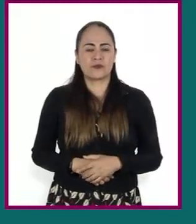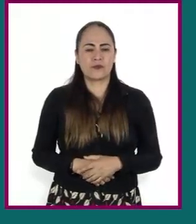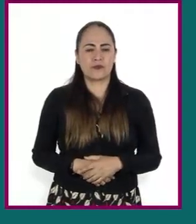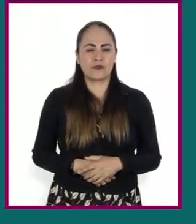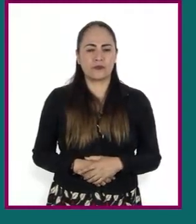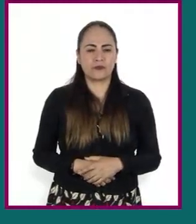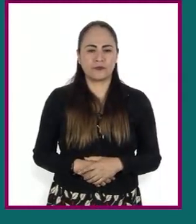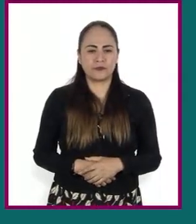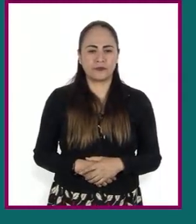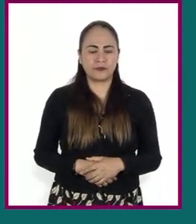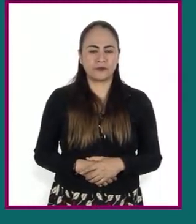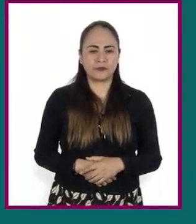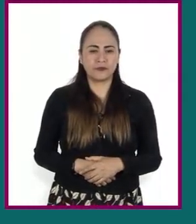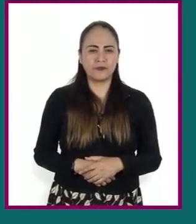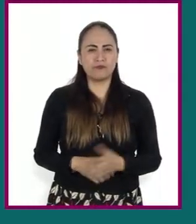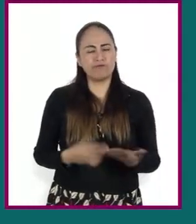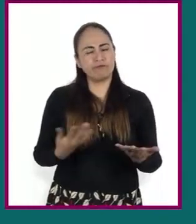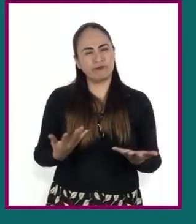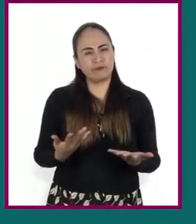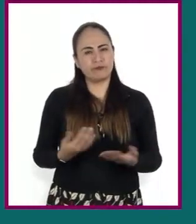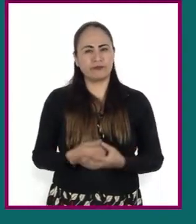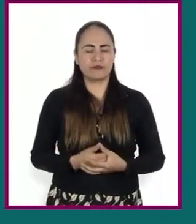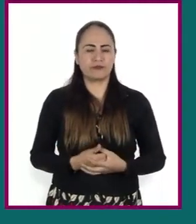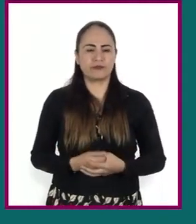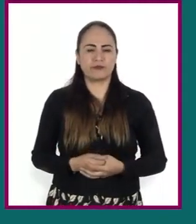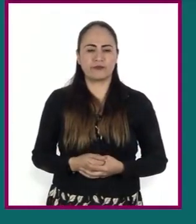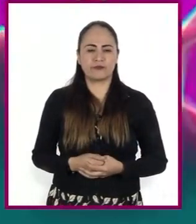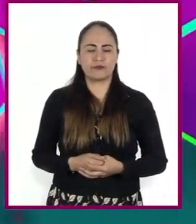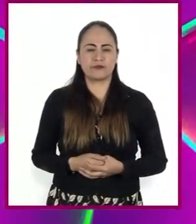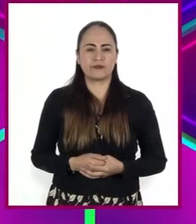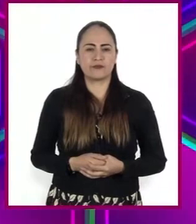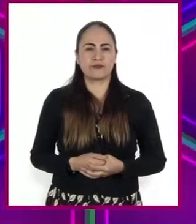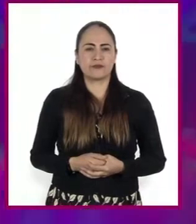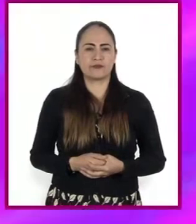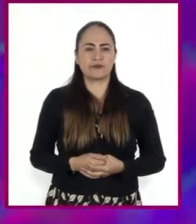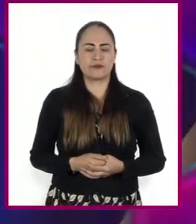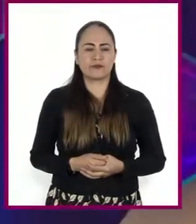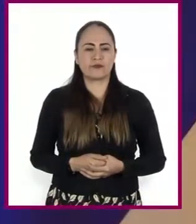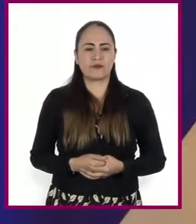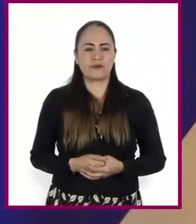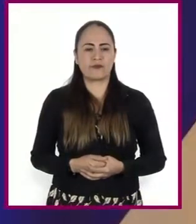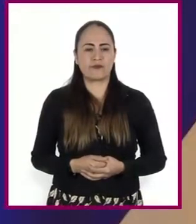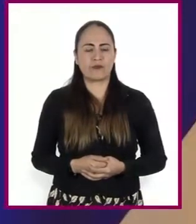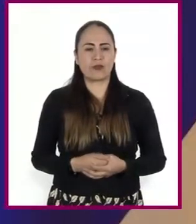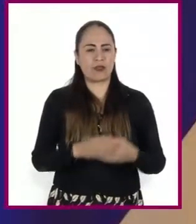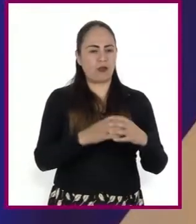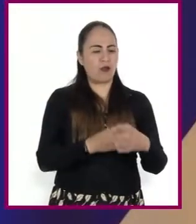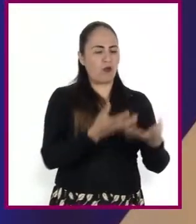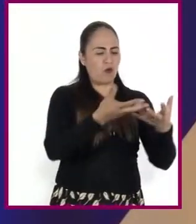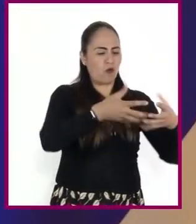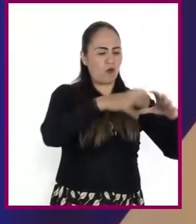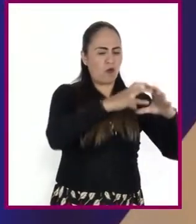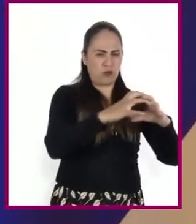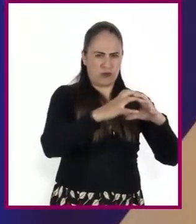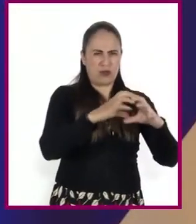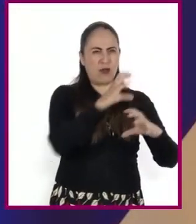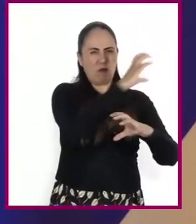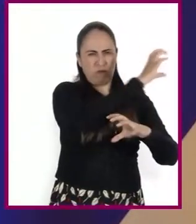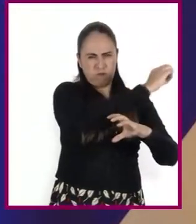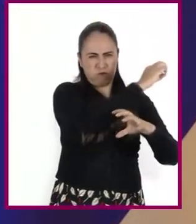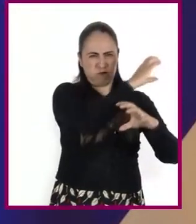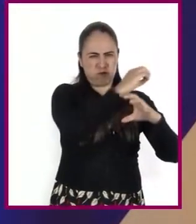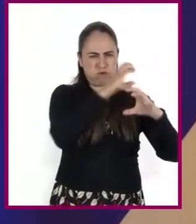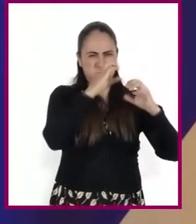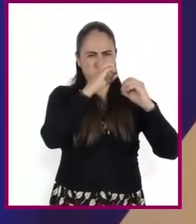la gravedad. Aunque en este caso entrarían todos los planetas. Supongamos que